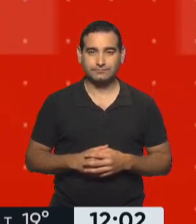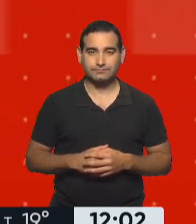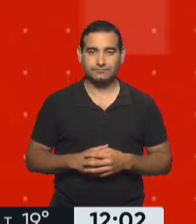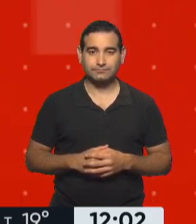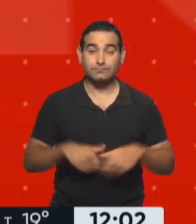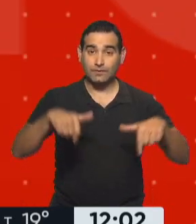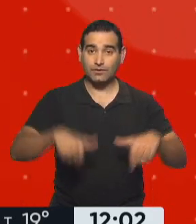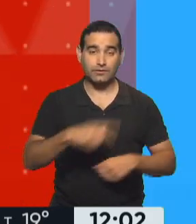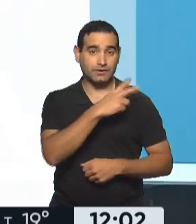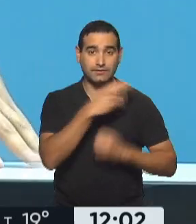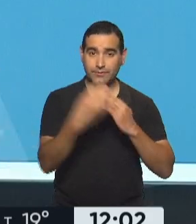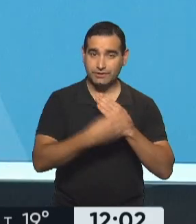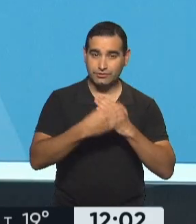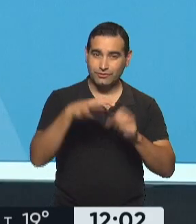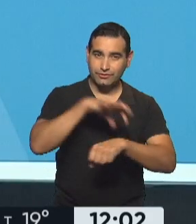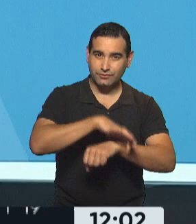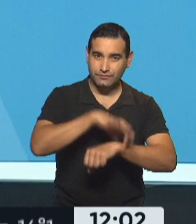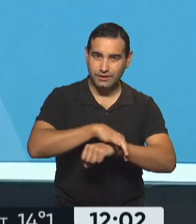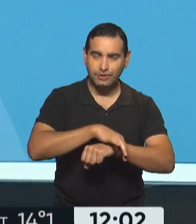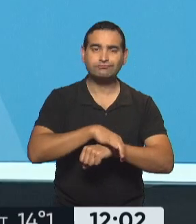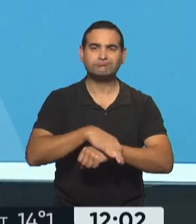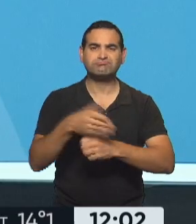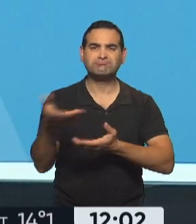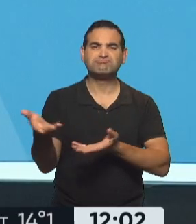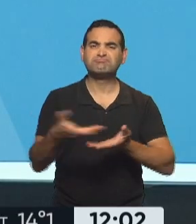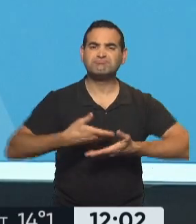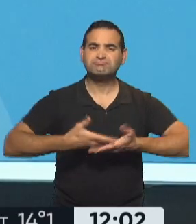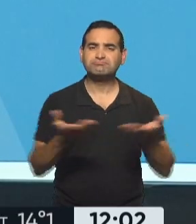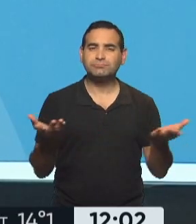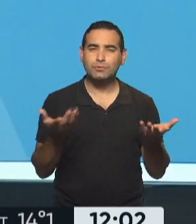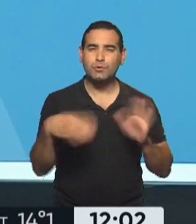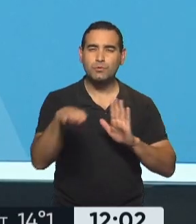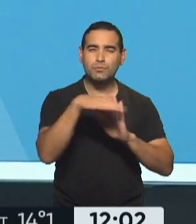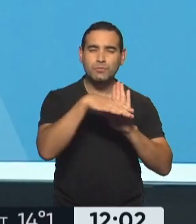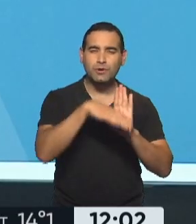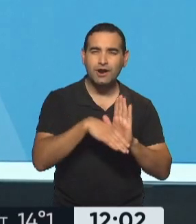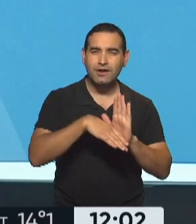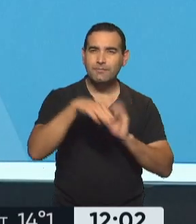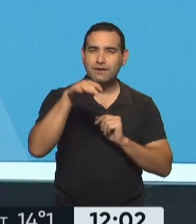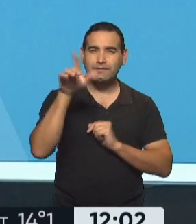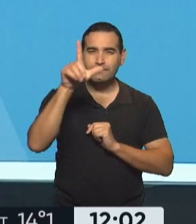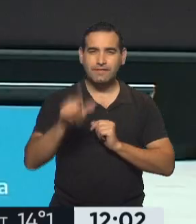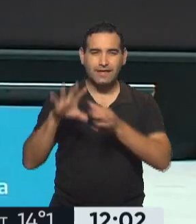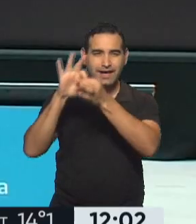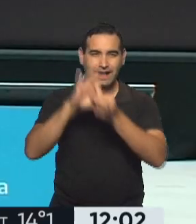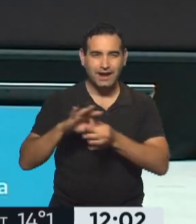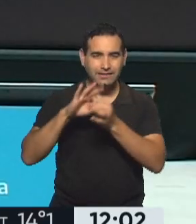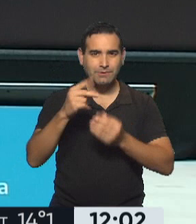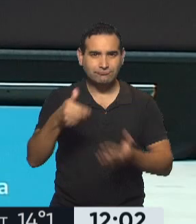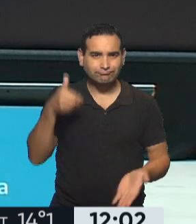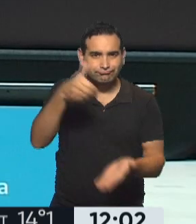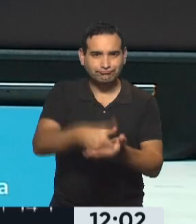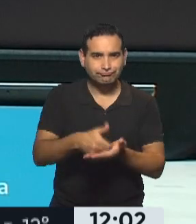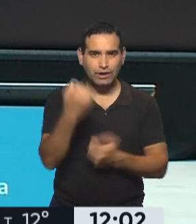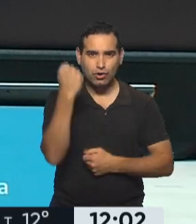momentos el jefe de gabinete, Santiago Cafiero, está presentando el Programa Federal de Preinversión para el Desarrollo Económico